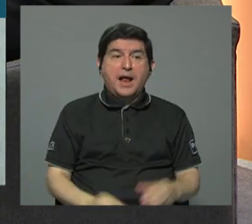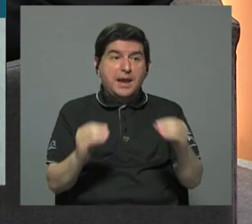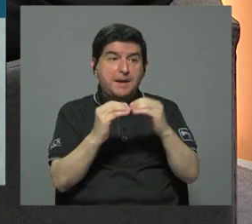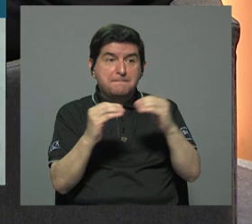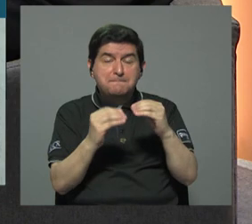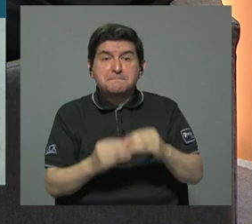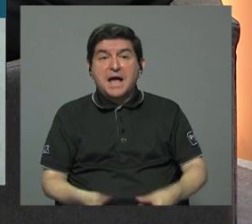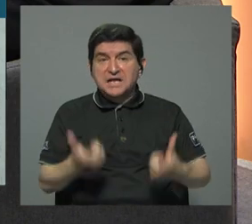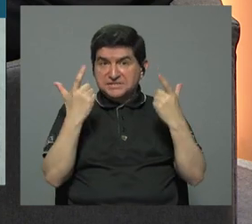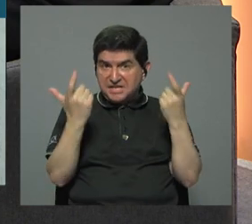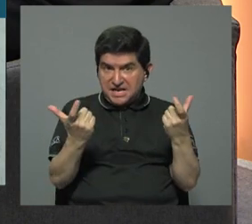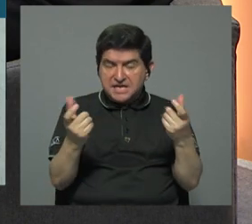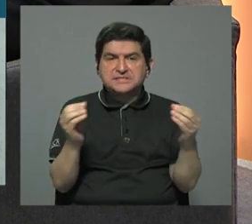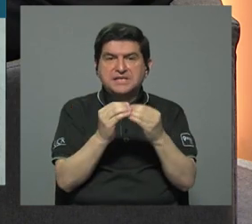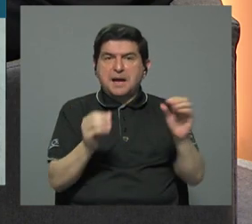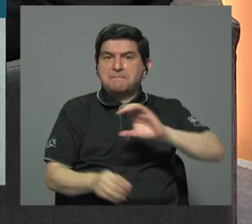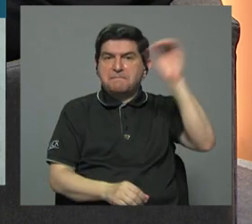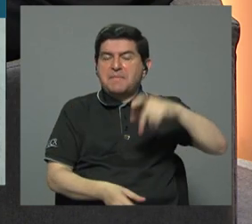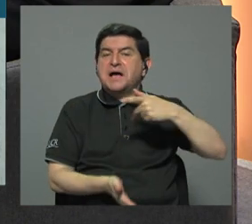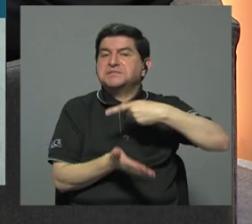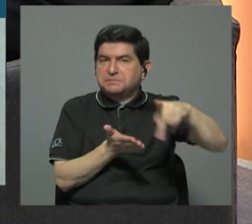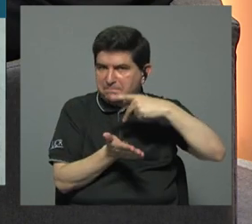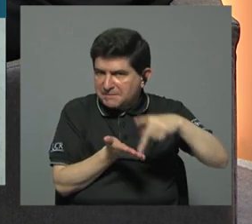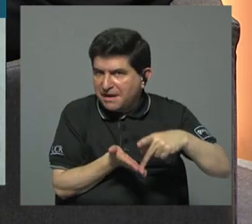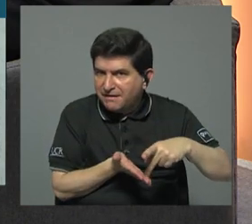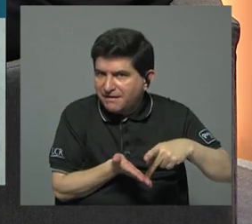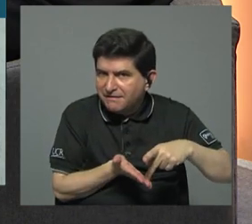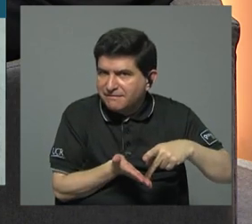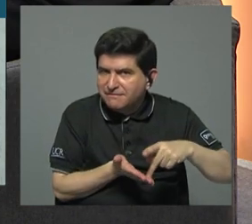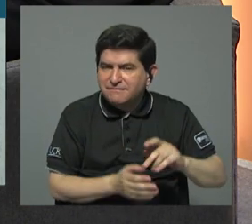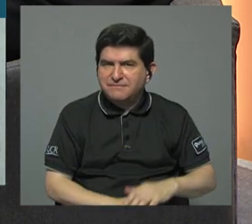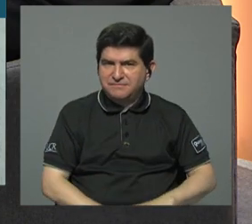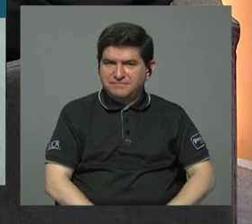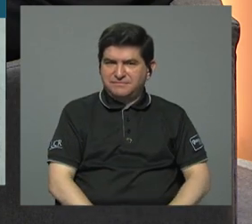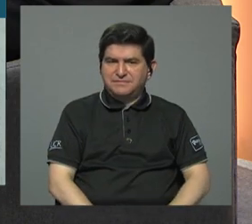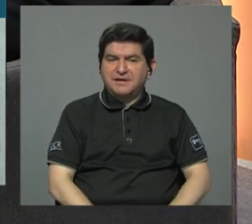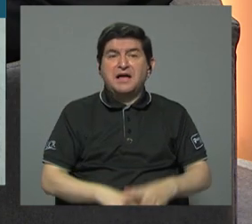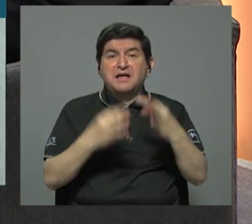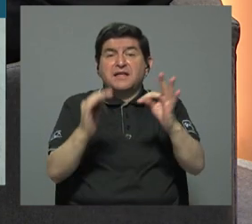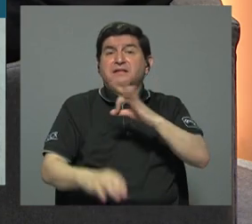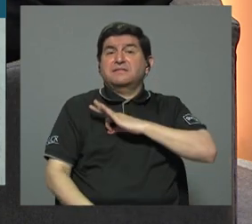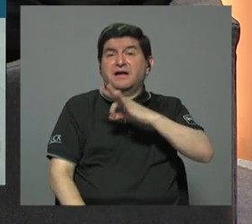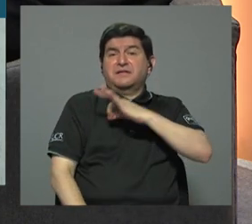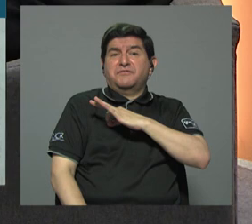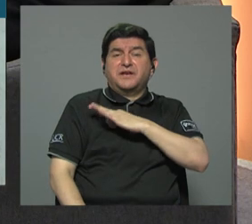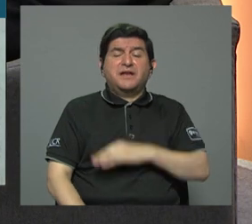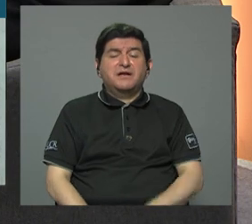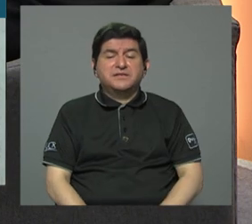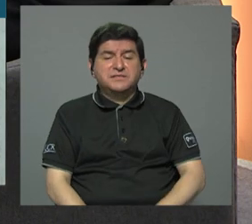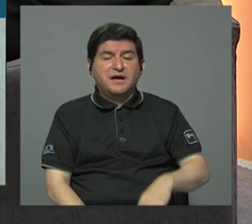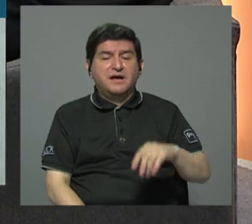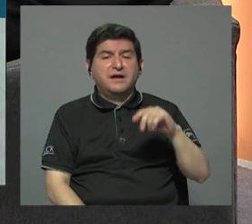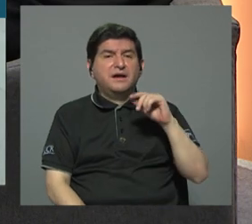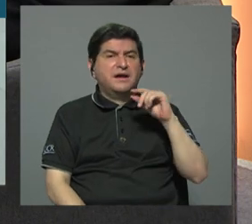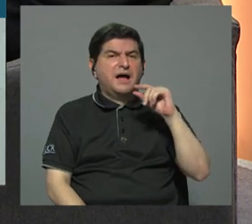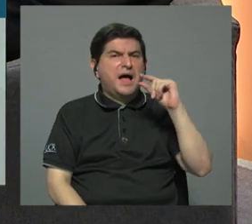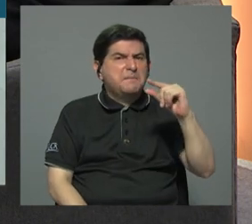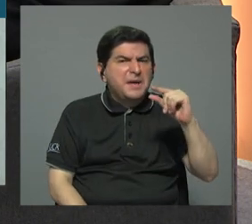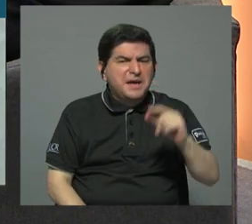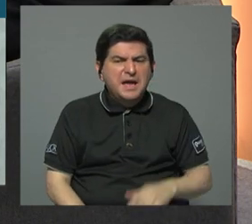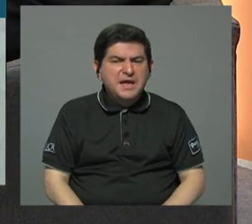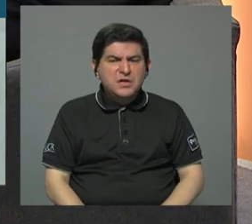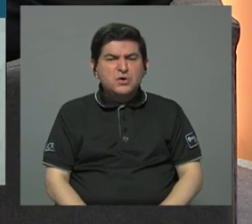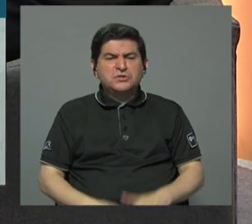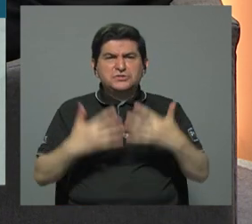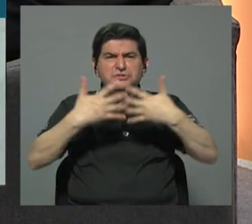son, más porcentaje debe pagar. ¿Cómo para beneficiar a los pequeños? ¿Cómo hacer debe ser para beneficiar a